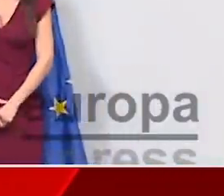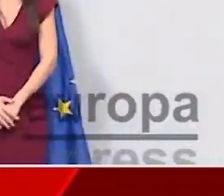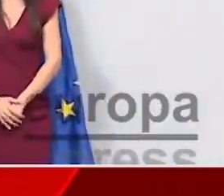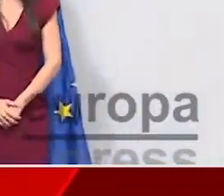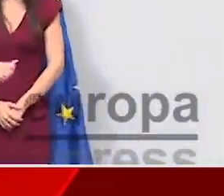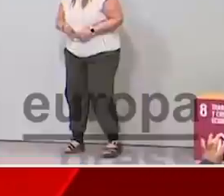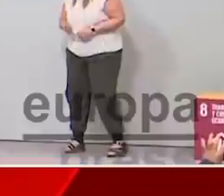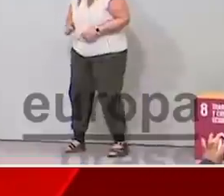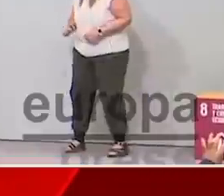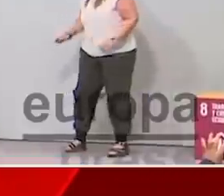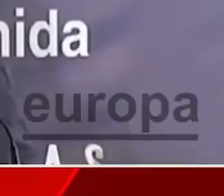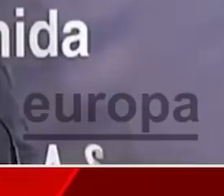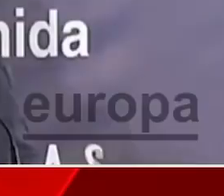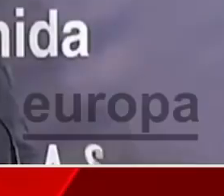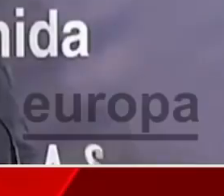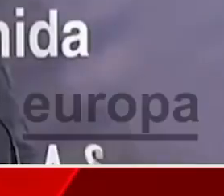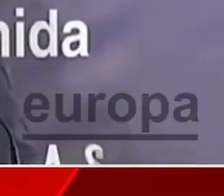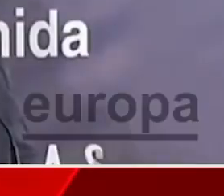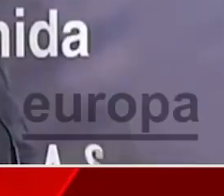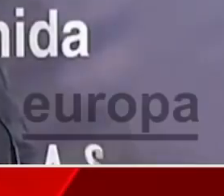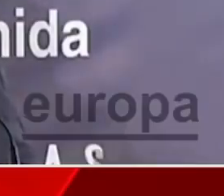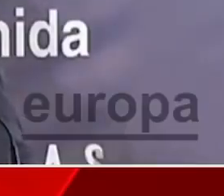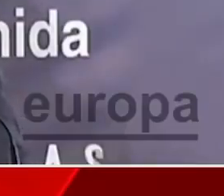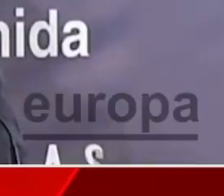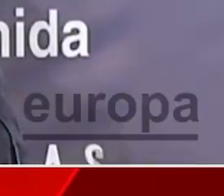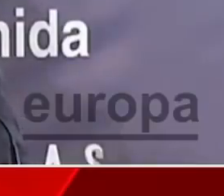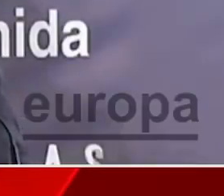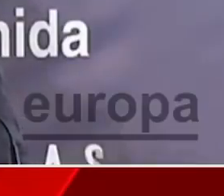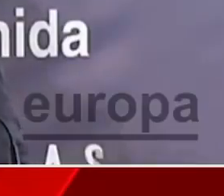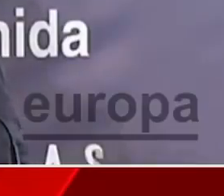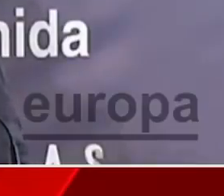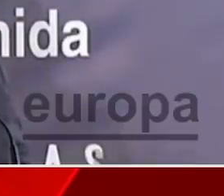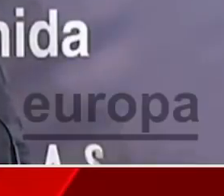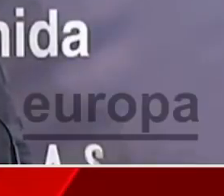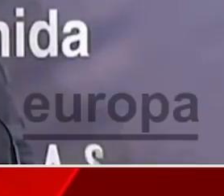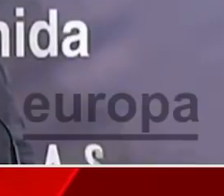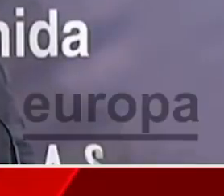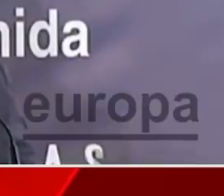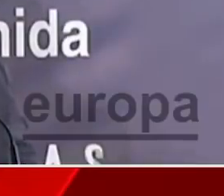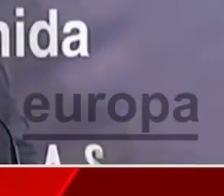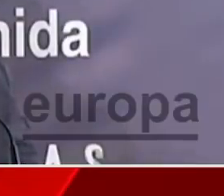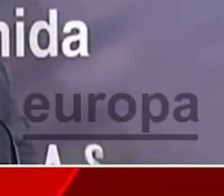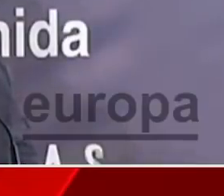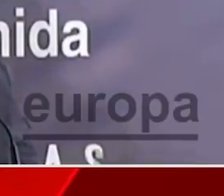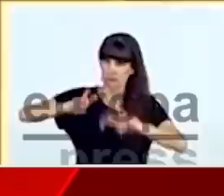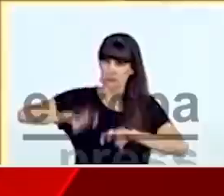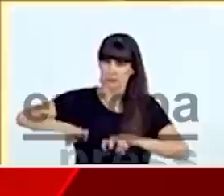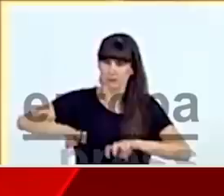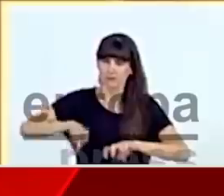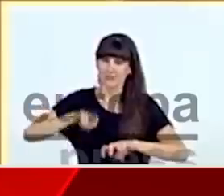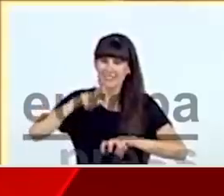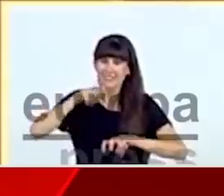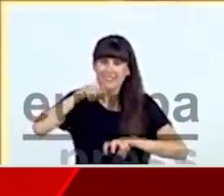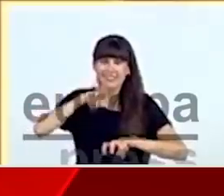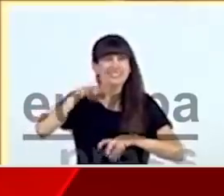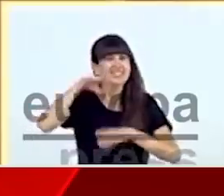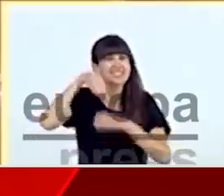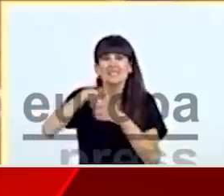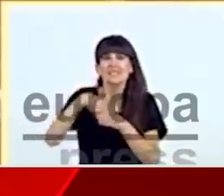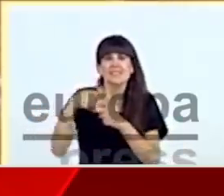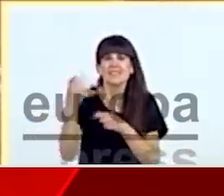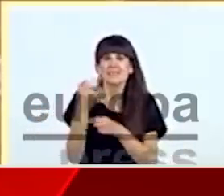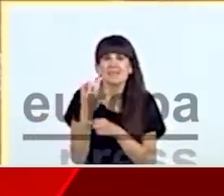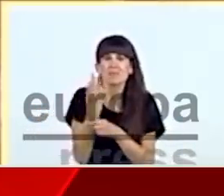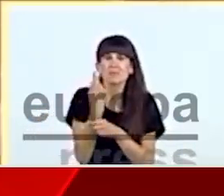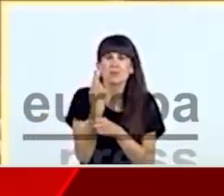que está muy ligada a juan carlos pero cuidado porque no es el único foco que se está mirando los contratos con neurona que supuestamente la práctica sería